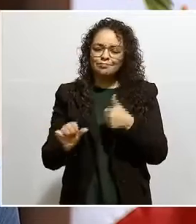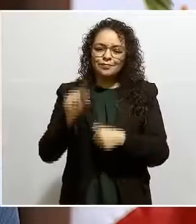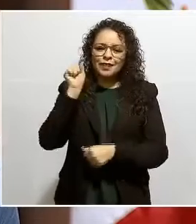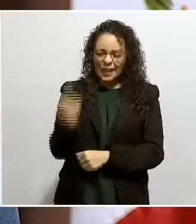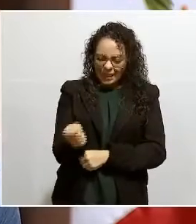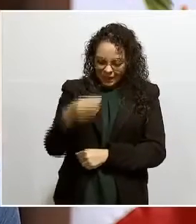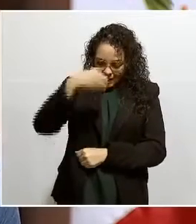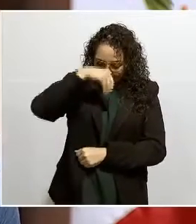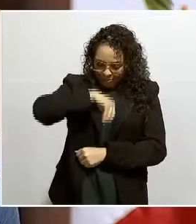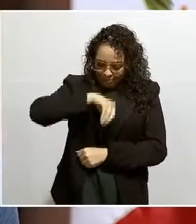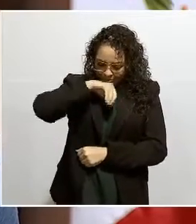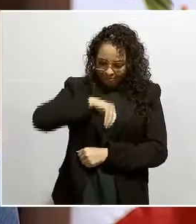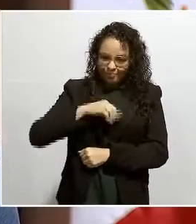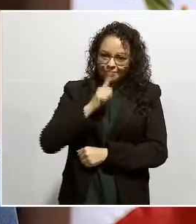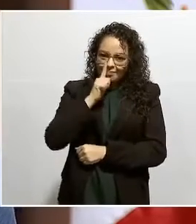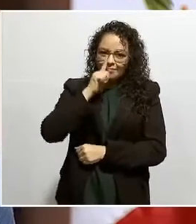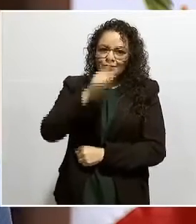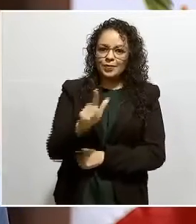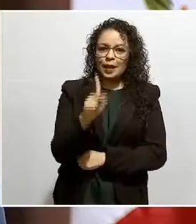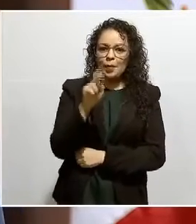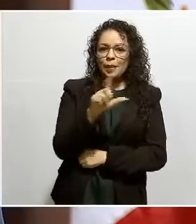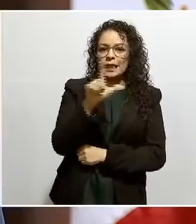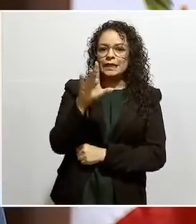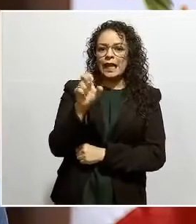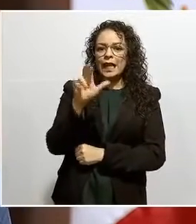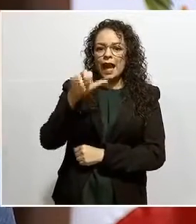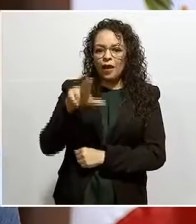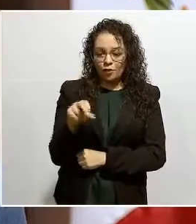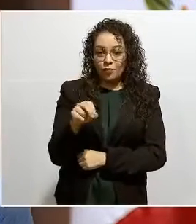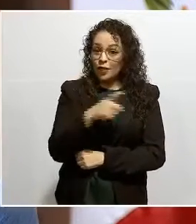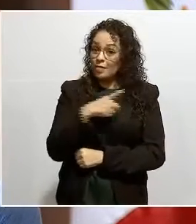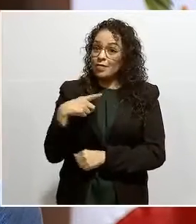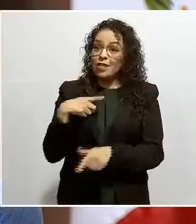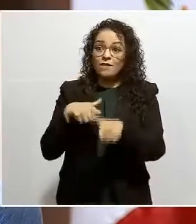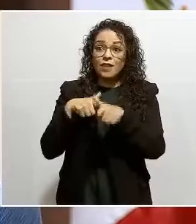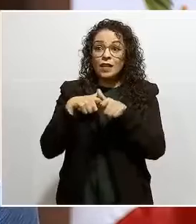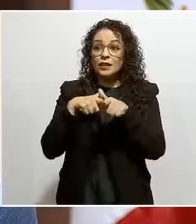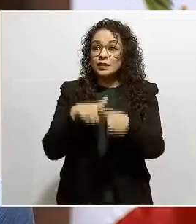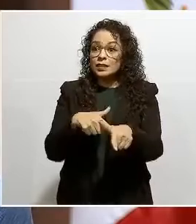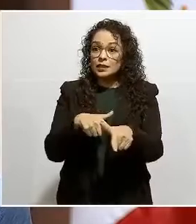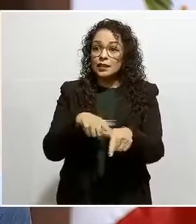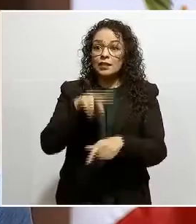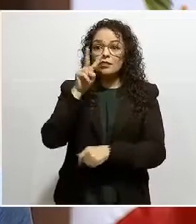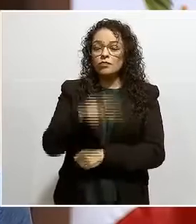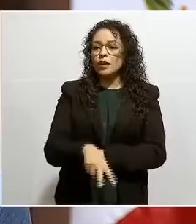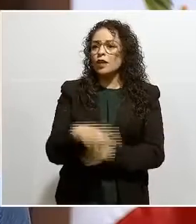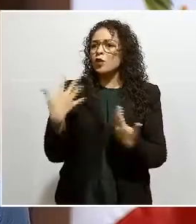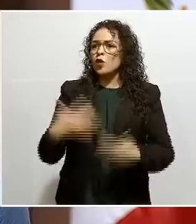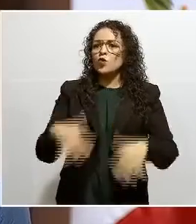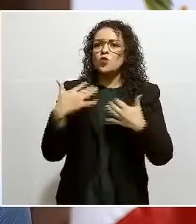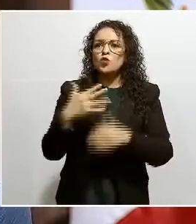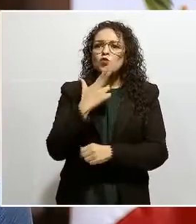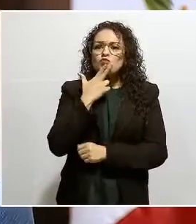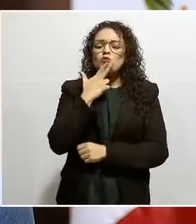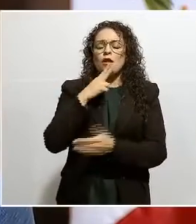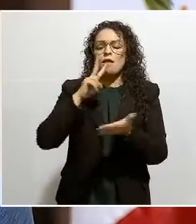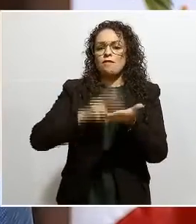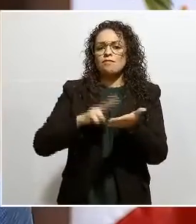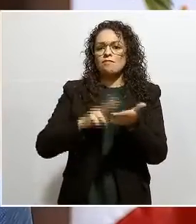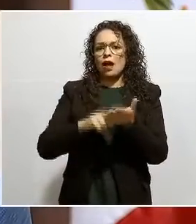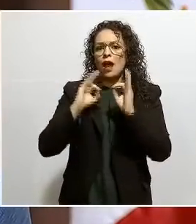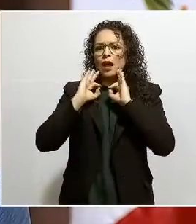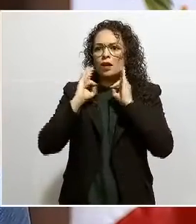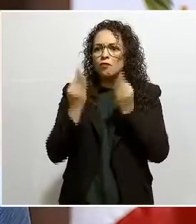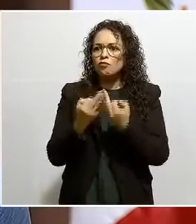Esa acción hará que ese espíritu siga vivo, porque esta colección es una mirada íntima a sus días, a sus intereses, a